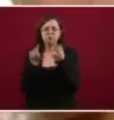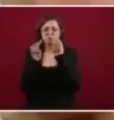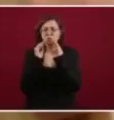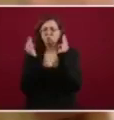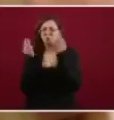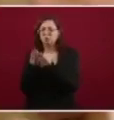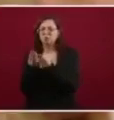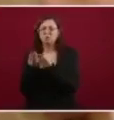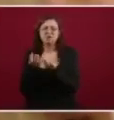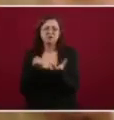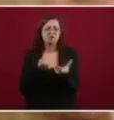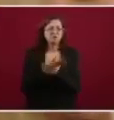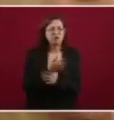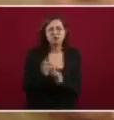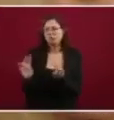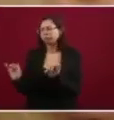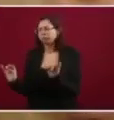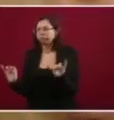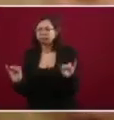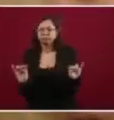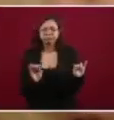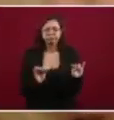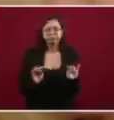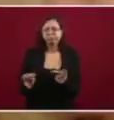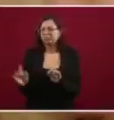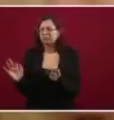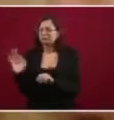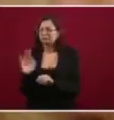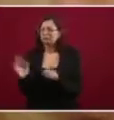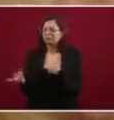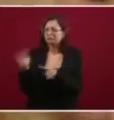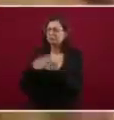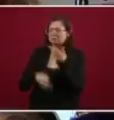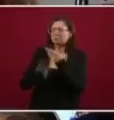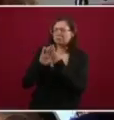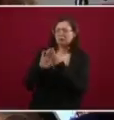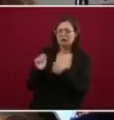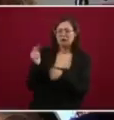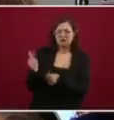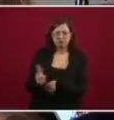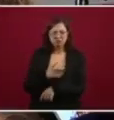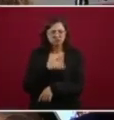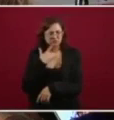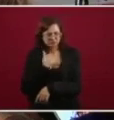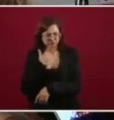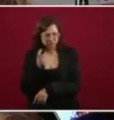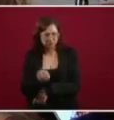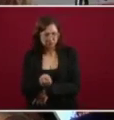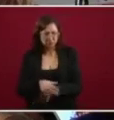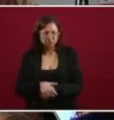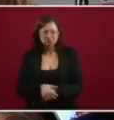hubieran estado alerta de la actividad de grupos contrarios en la región?